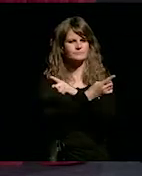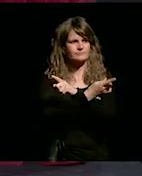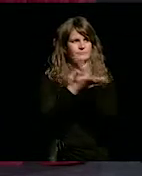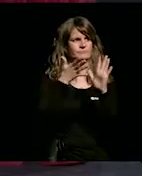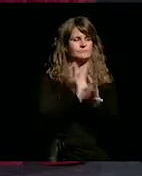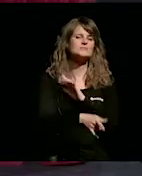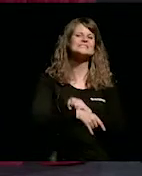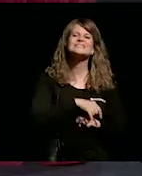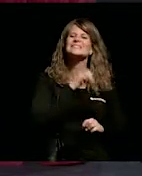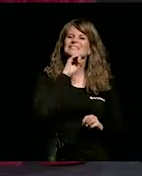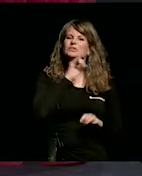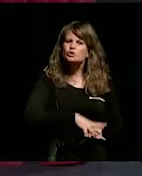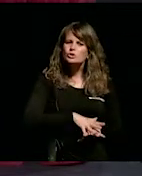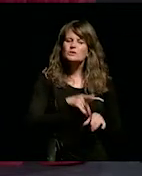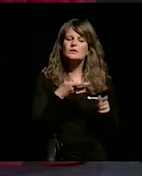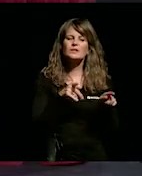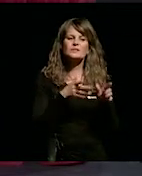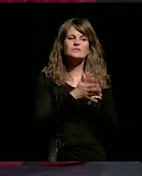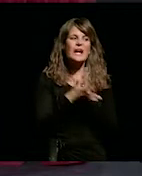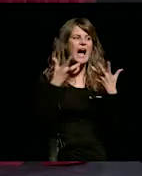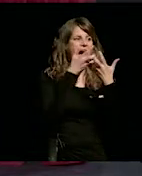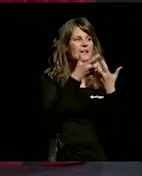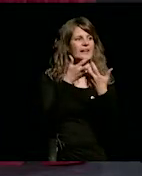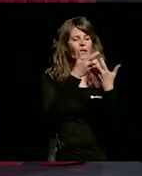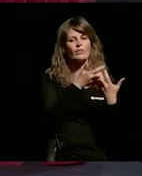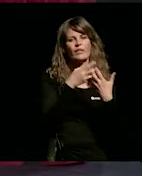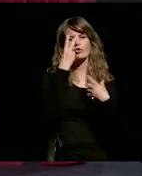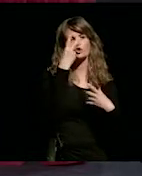Extraordinary Bodies es una alianza entre dos compañías,